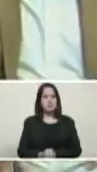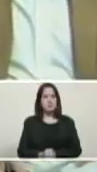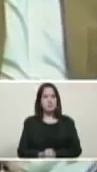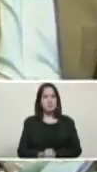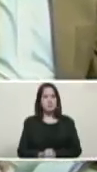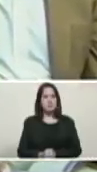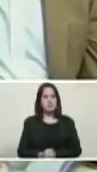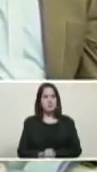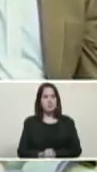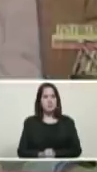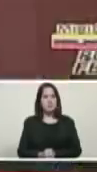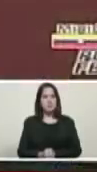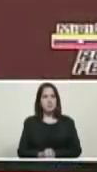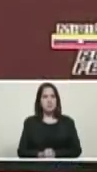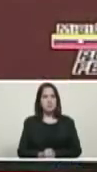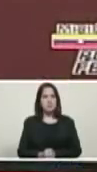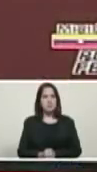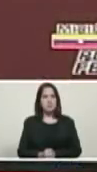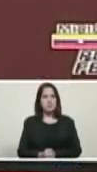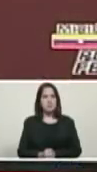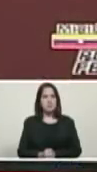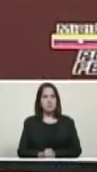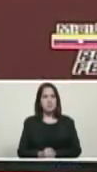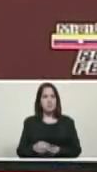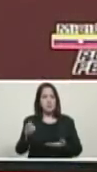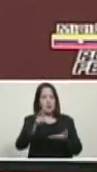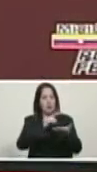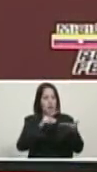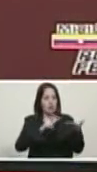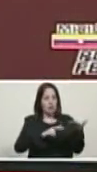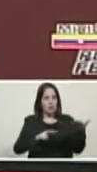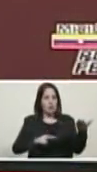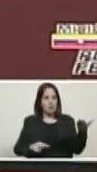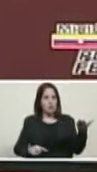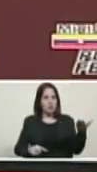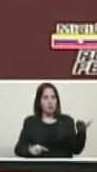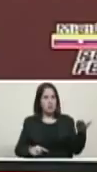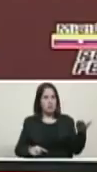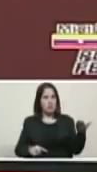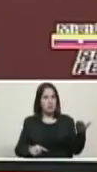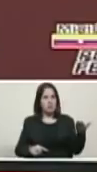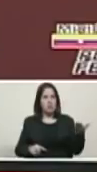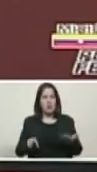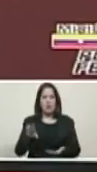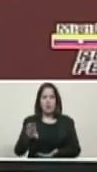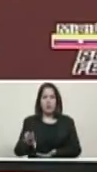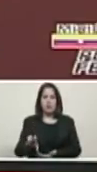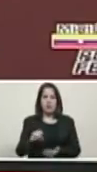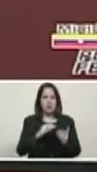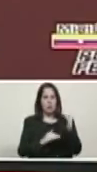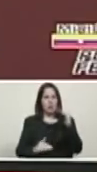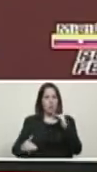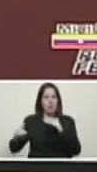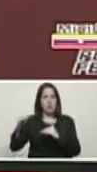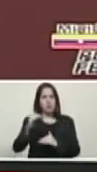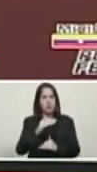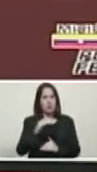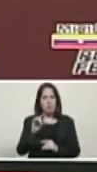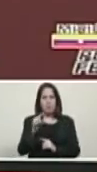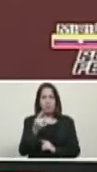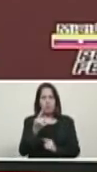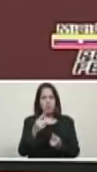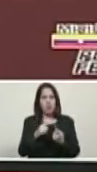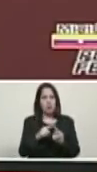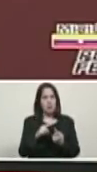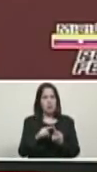estaba leyendo el estado mayor para esta misión es de grandes quilates primero la gran